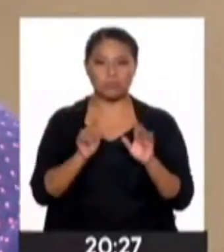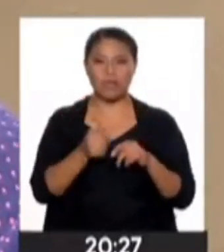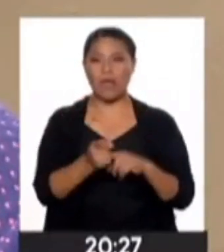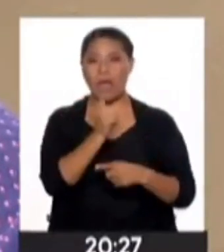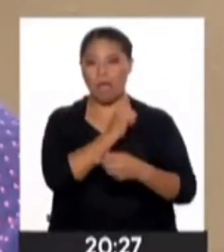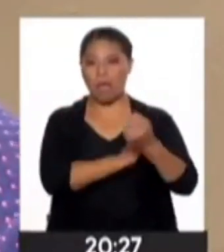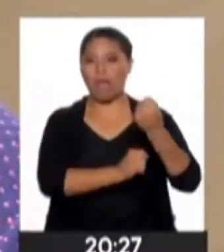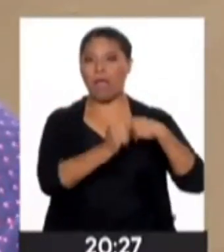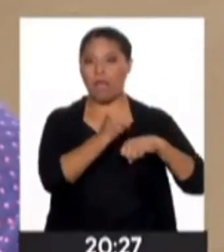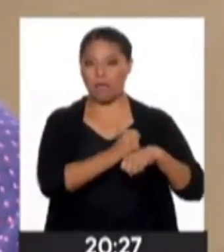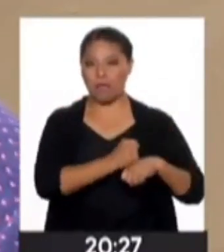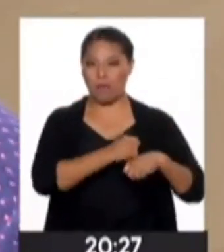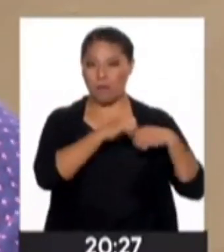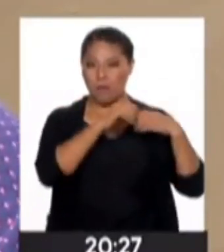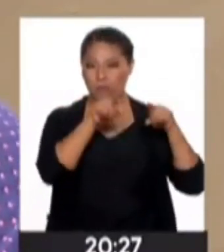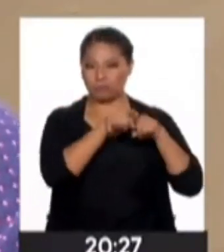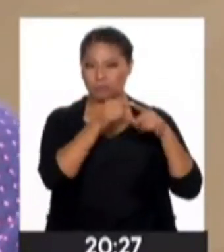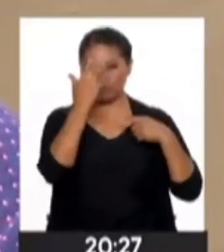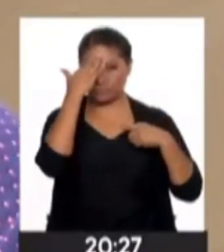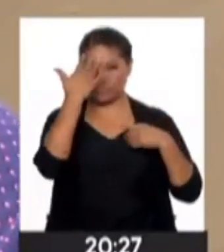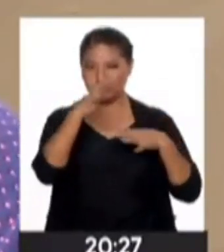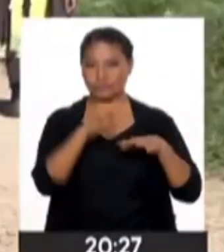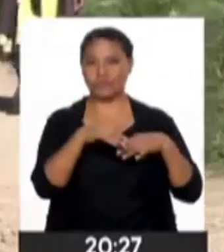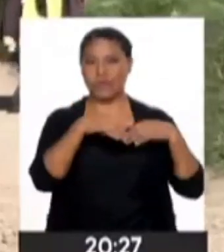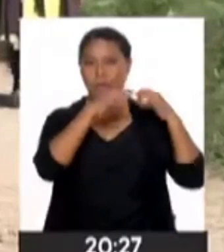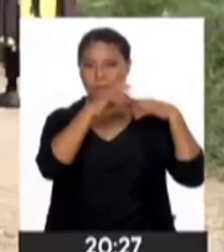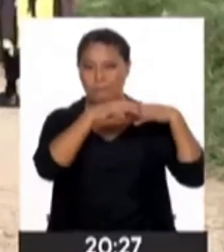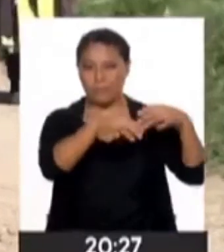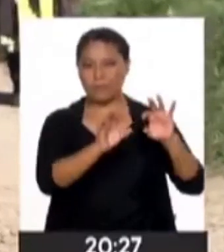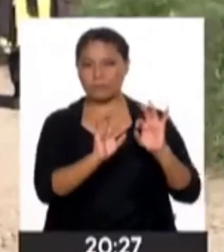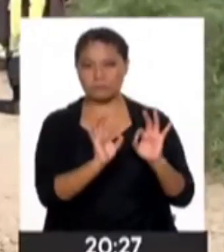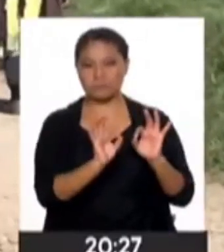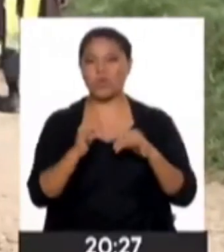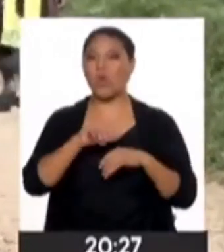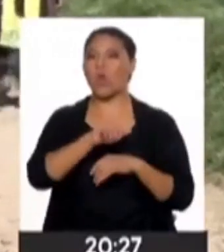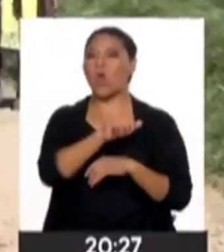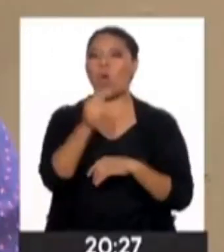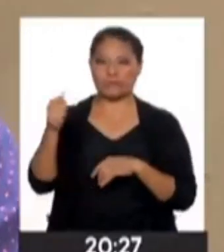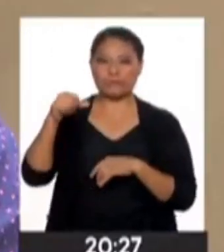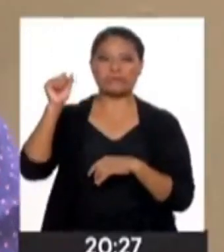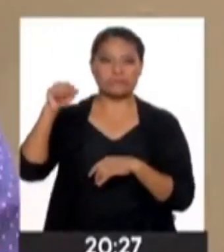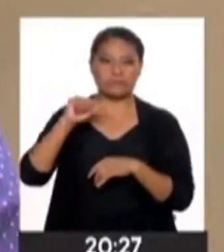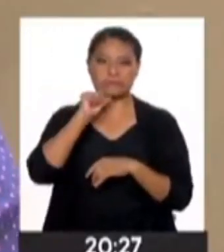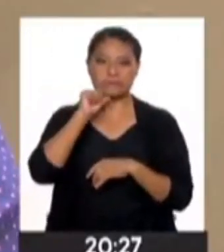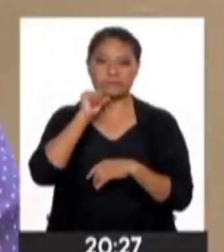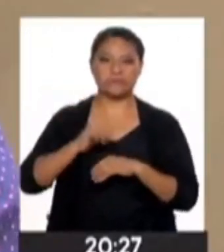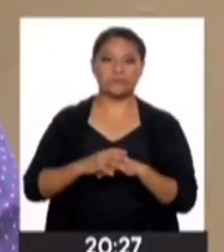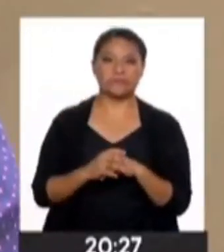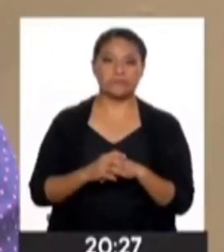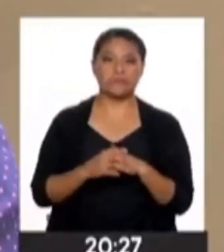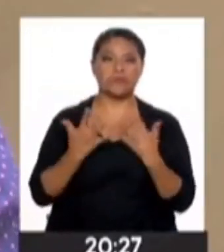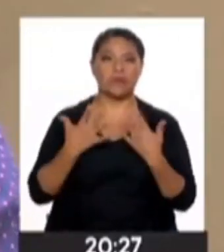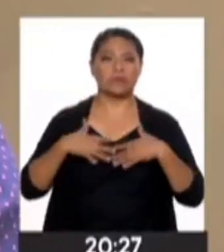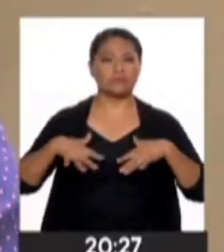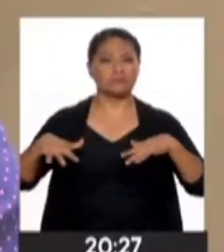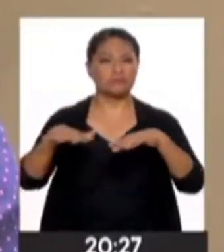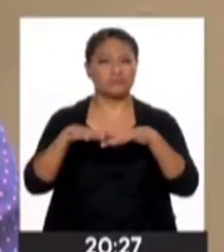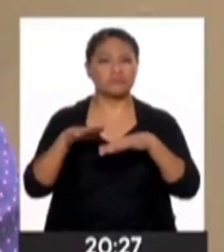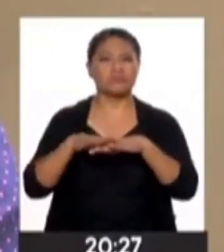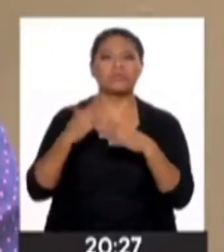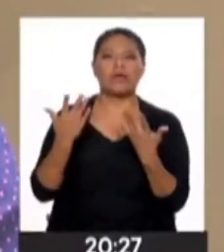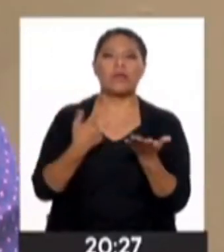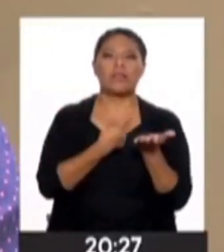año pasado vienen sufriendo fuertemente por déficit de lluvias, ¿no? Por lo que mencionó. Nos parece que es muy general. Lo que necesitamos